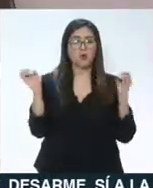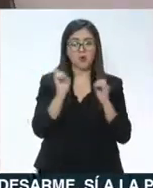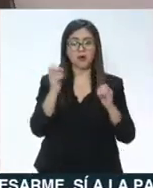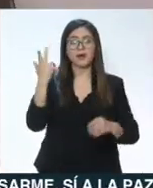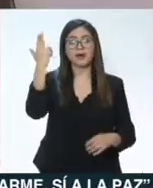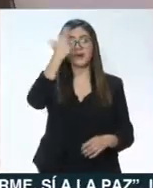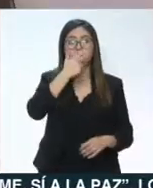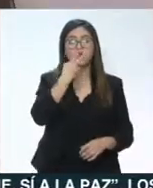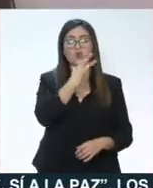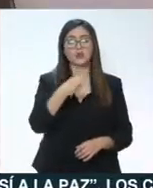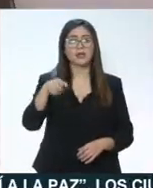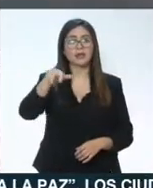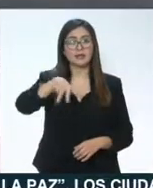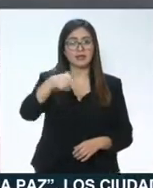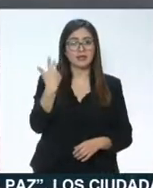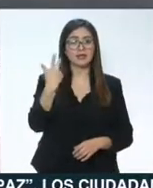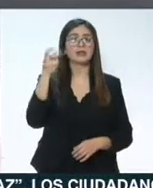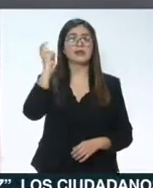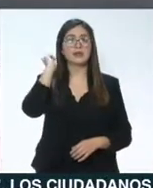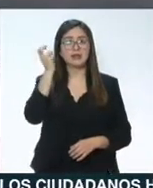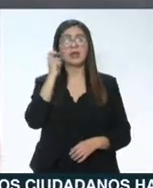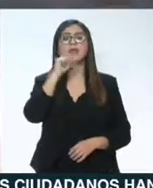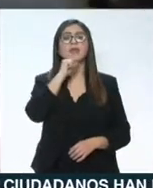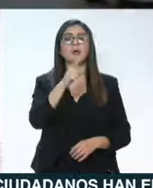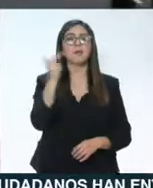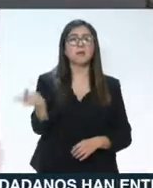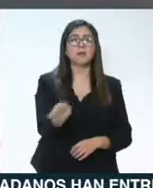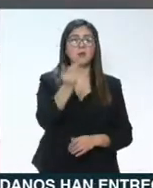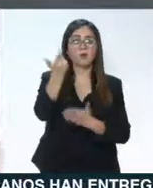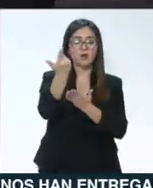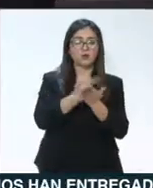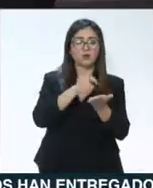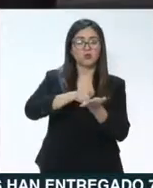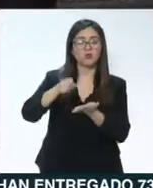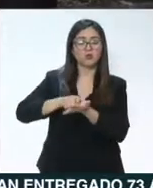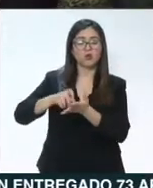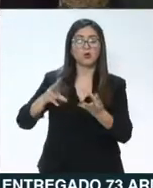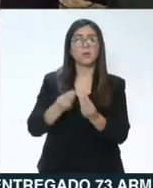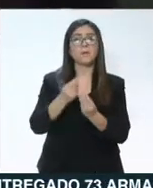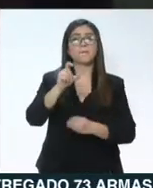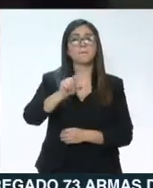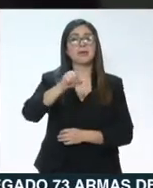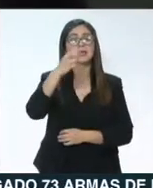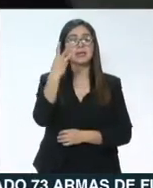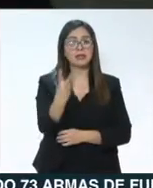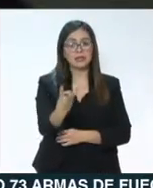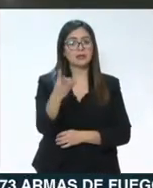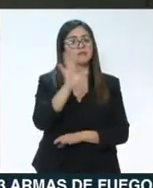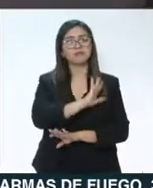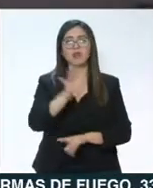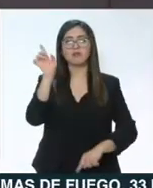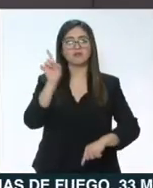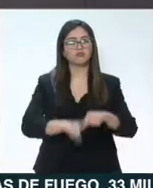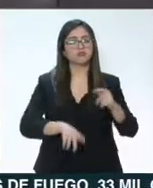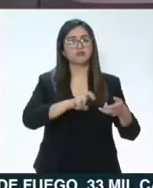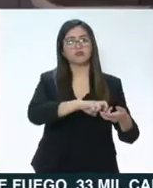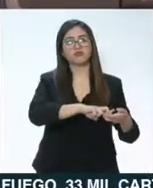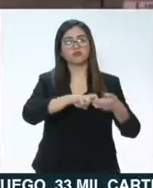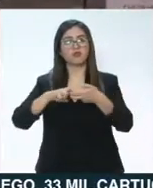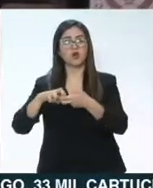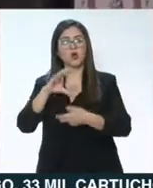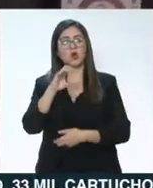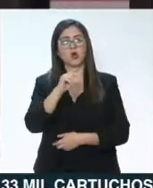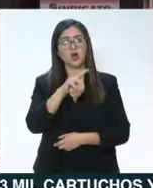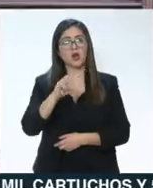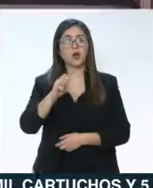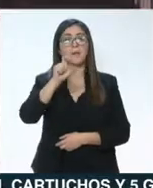revisaron 213 unidades y cuestionarios aplicados, resultando 23 unidades remitidas al corralón y